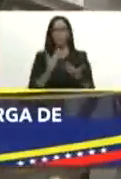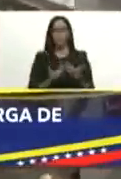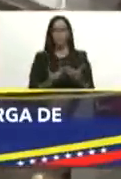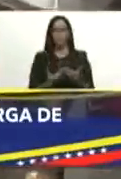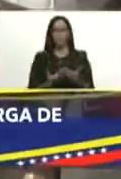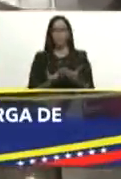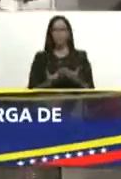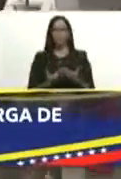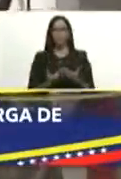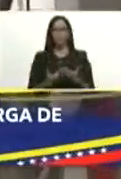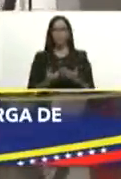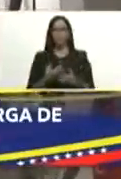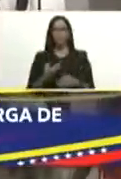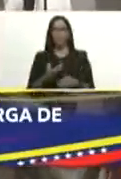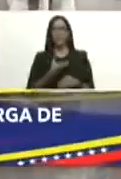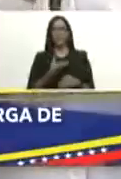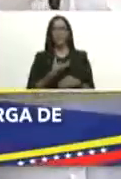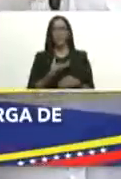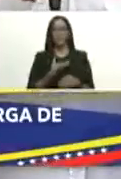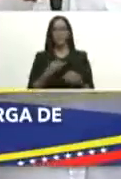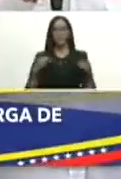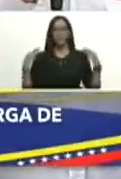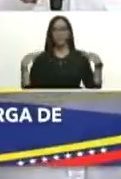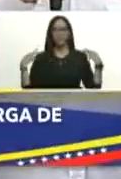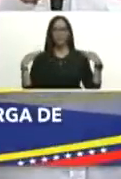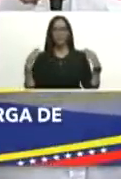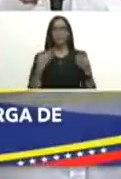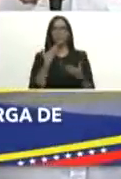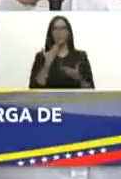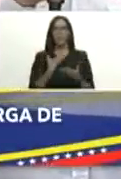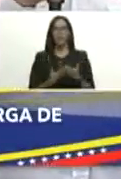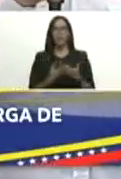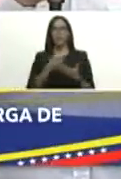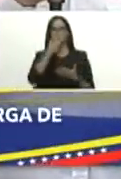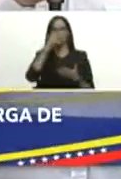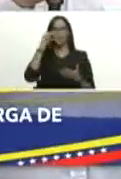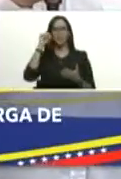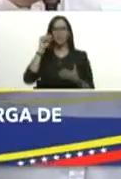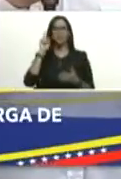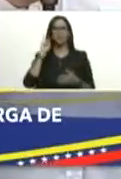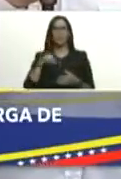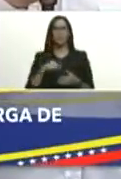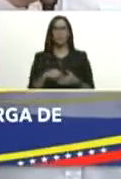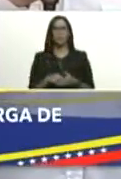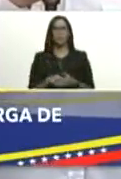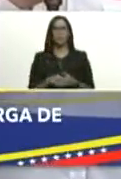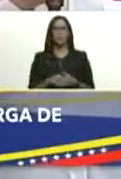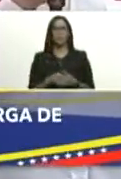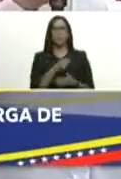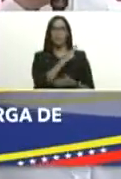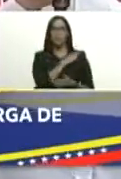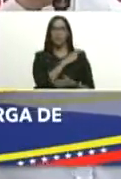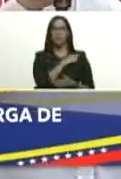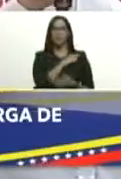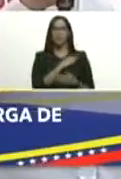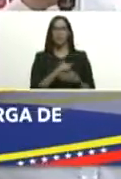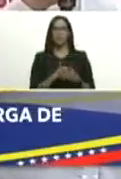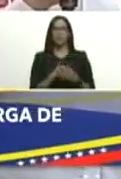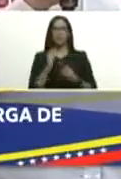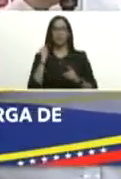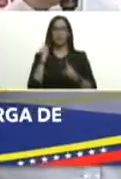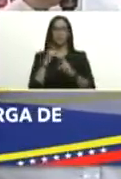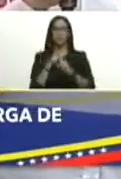la almirante en jefa. Gracias a Naur también. Jefe, desde